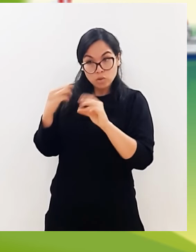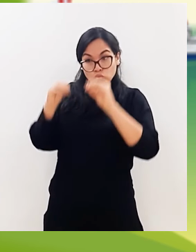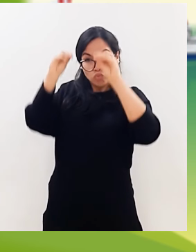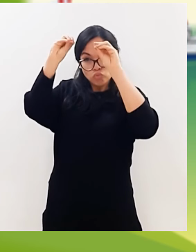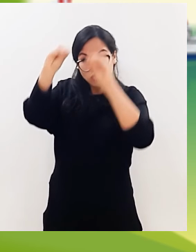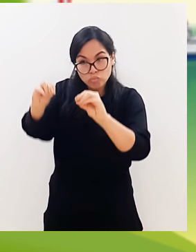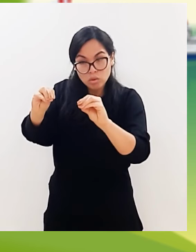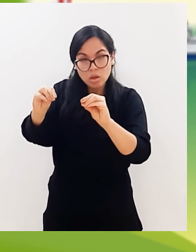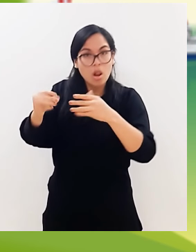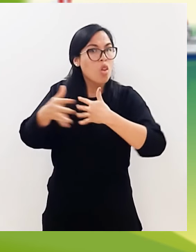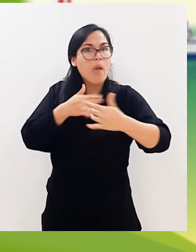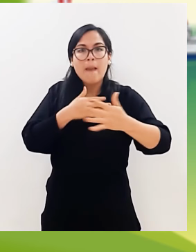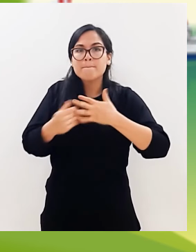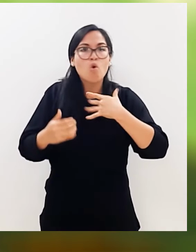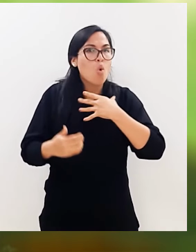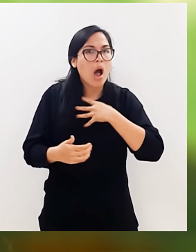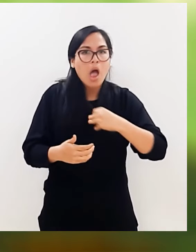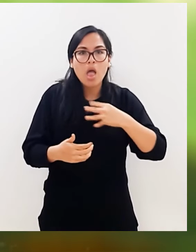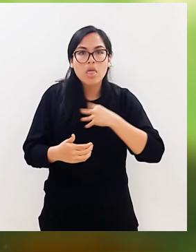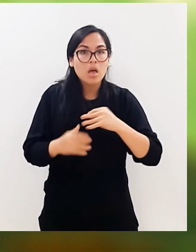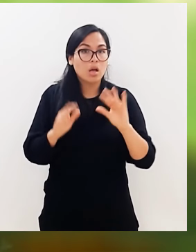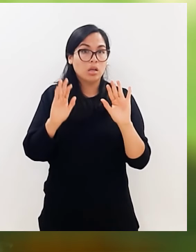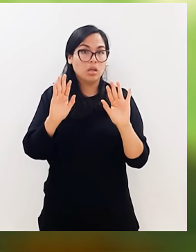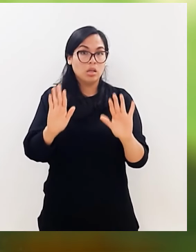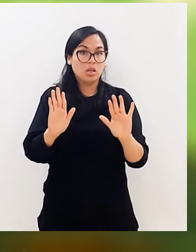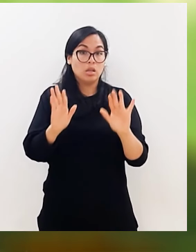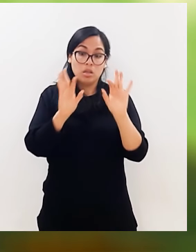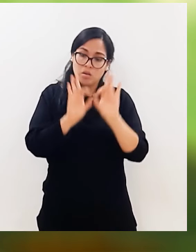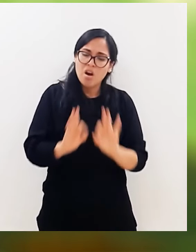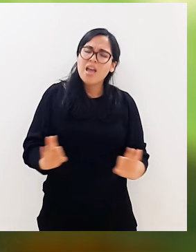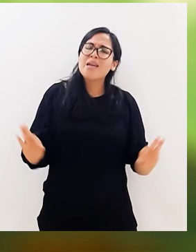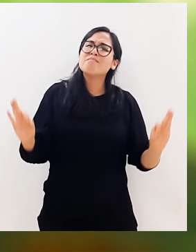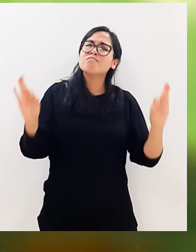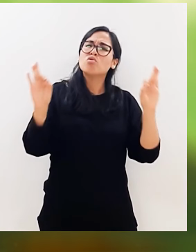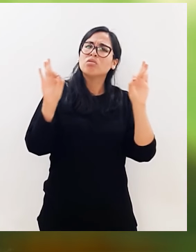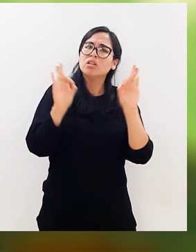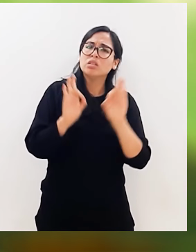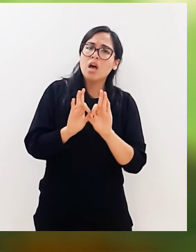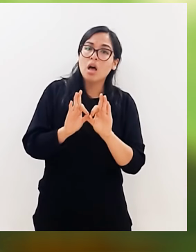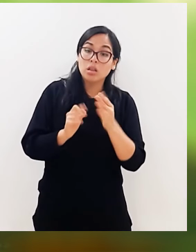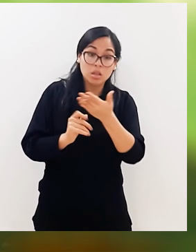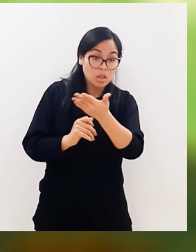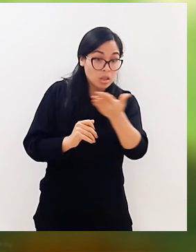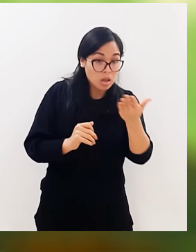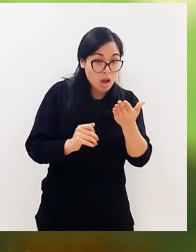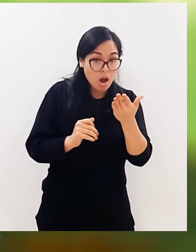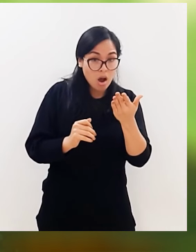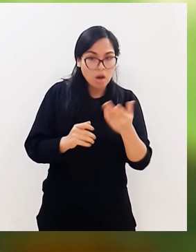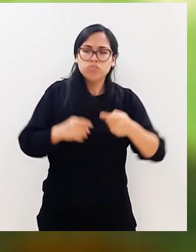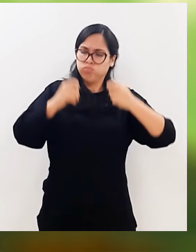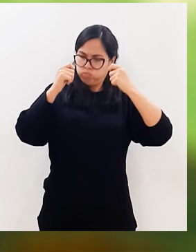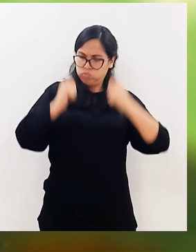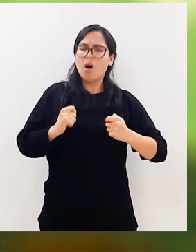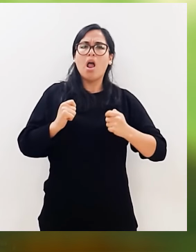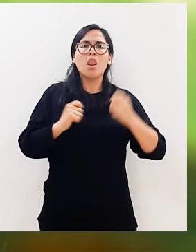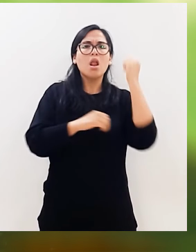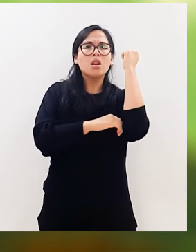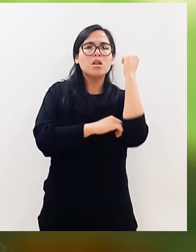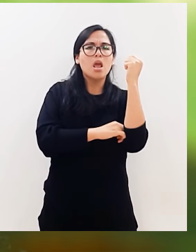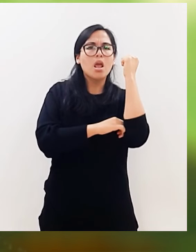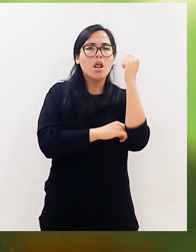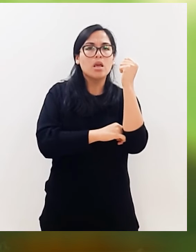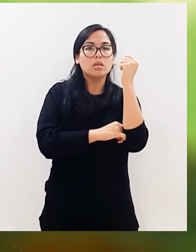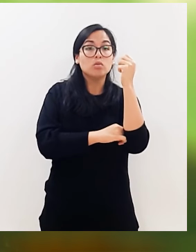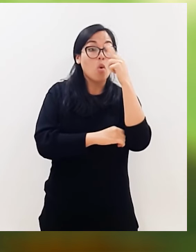sin importar la edad Es muy importante Que hagamos valer los derechos